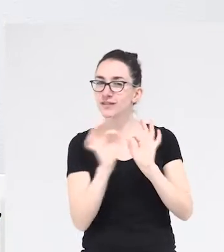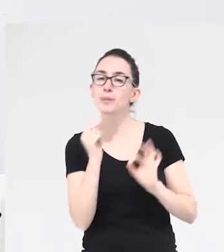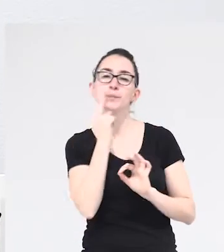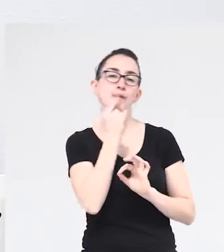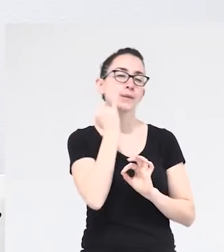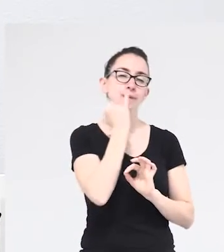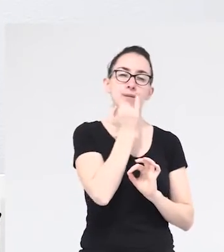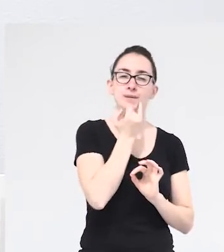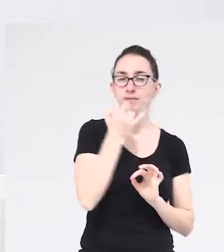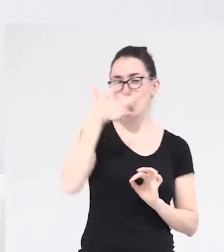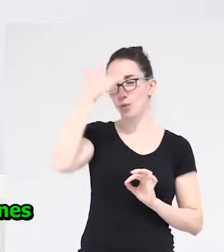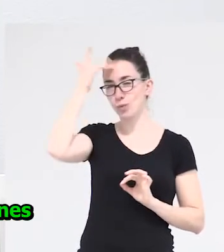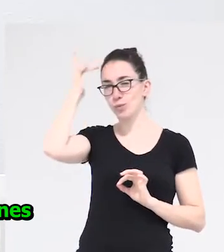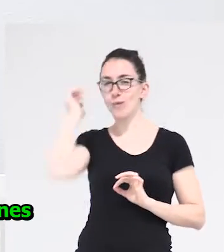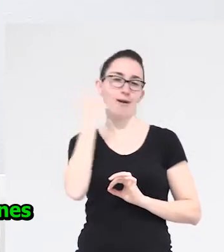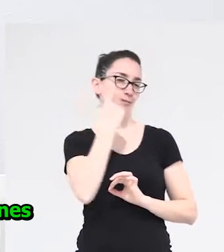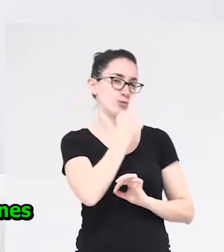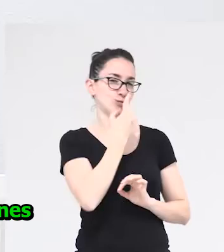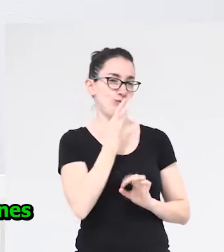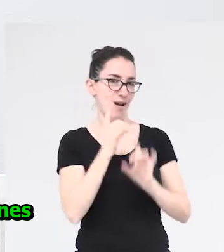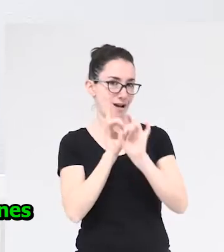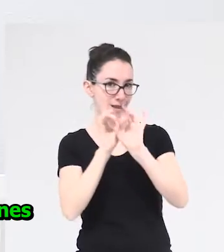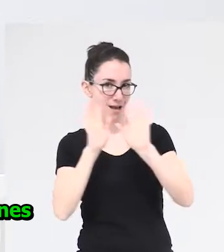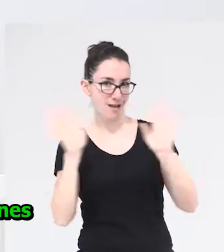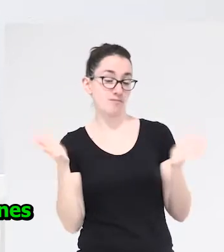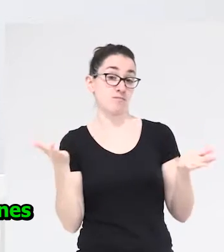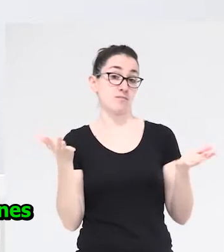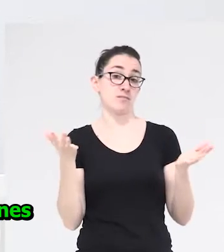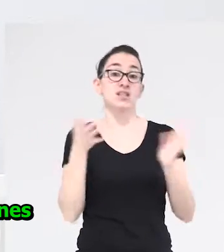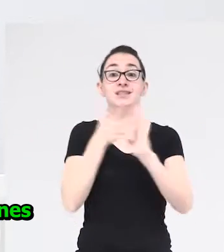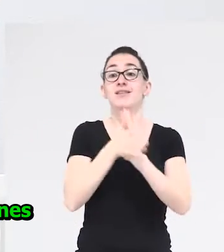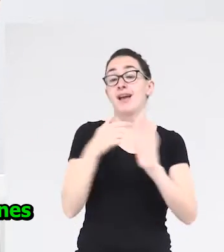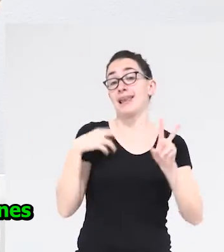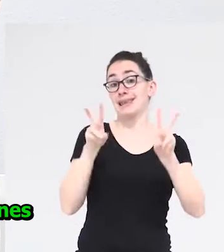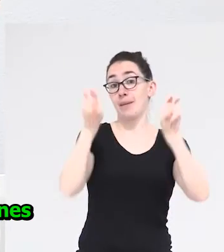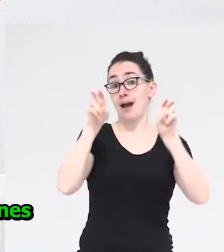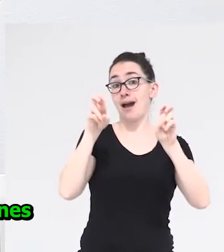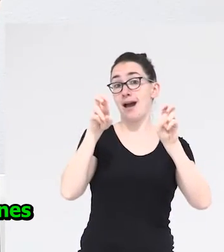y rubia y de ojos claros. Bueno, a la hora de hablar de patrones